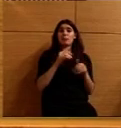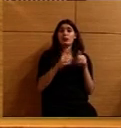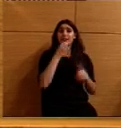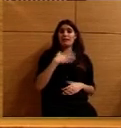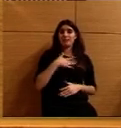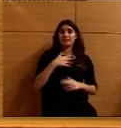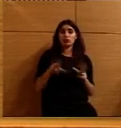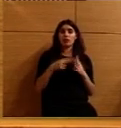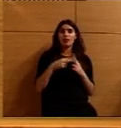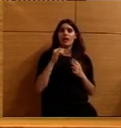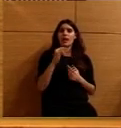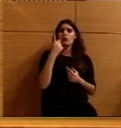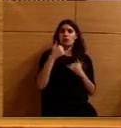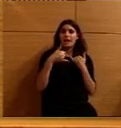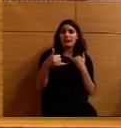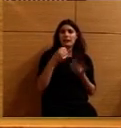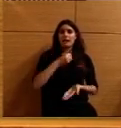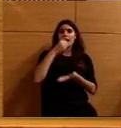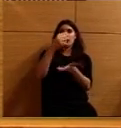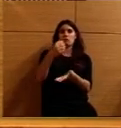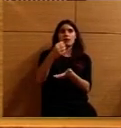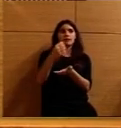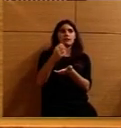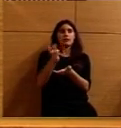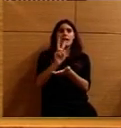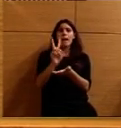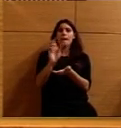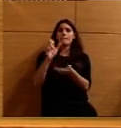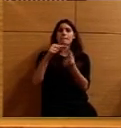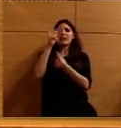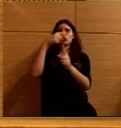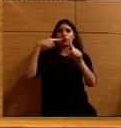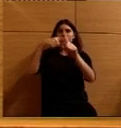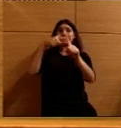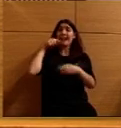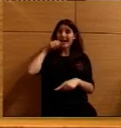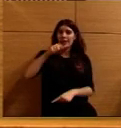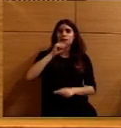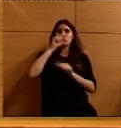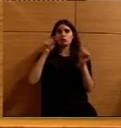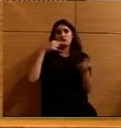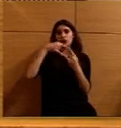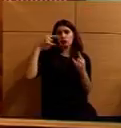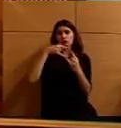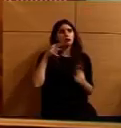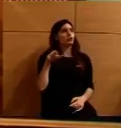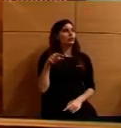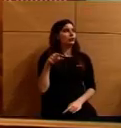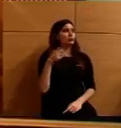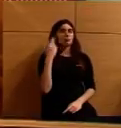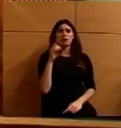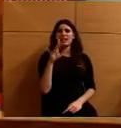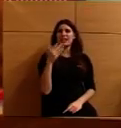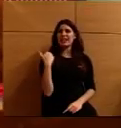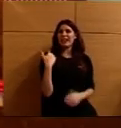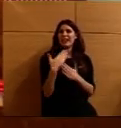està, hay una línia d'ajudes que és a vectores. Entre els vectores està incluido el mosquito tigre. No obstante, ara 15